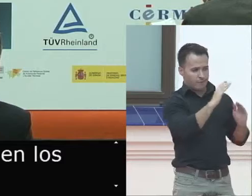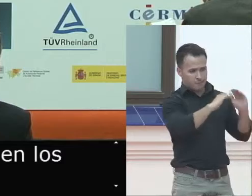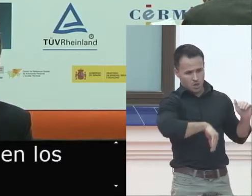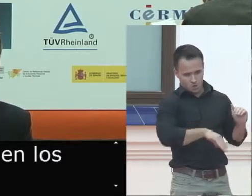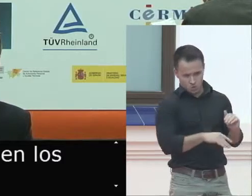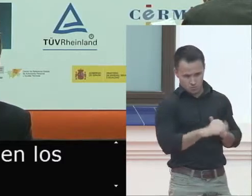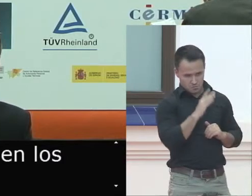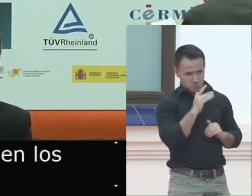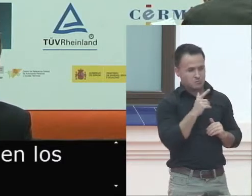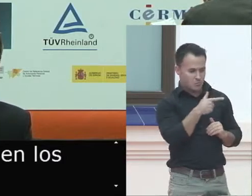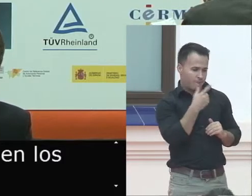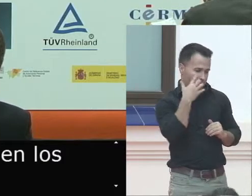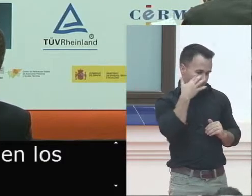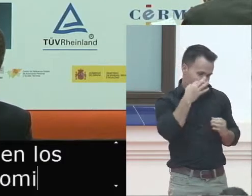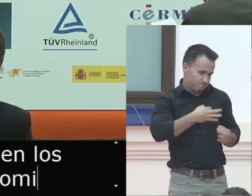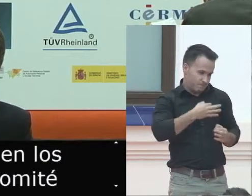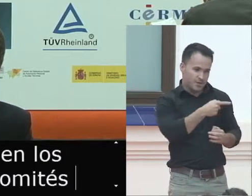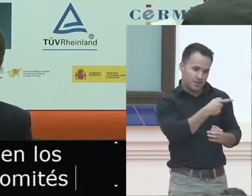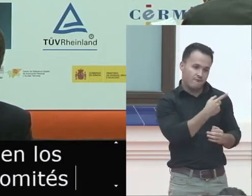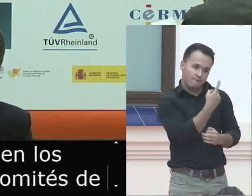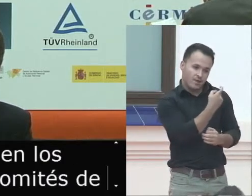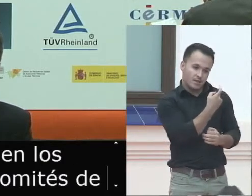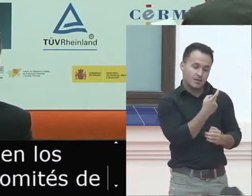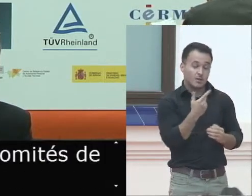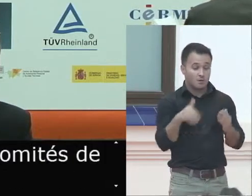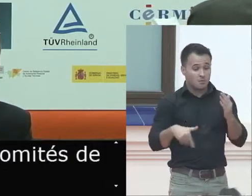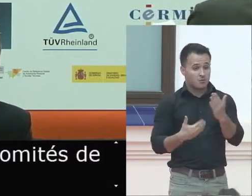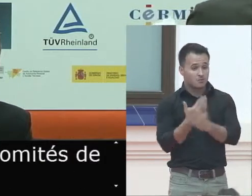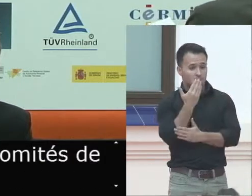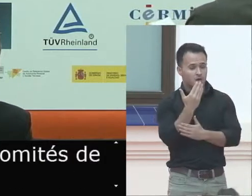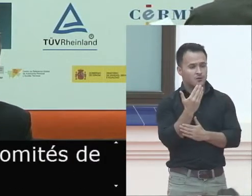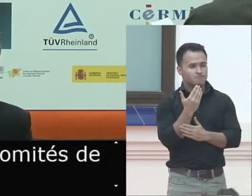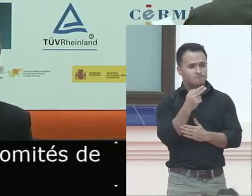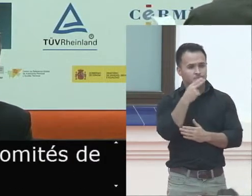considero necesario. Esta mañana ha habido una mesa muy interesante de coches